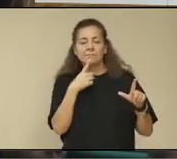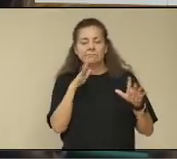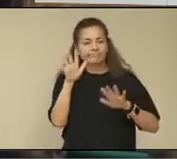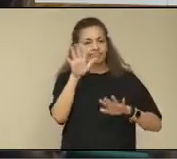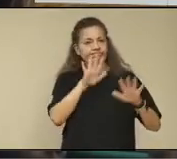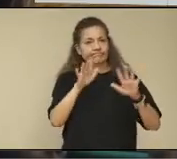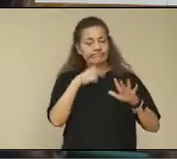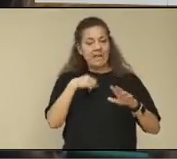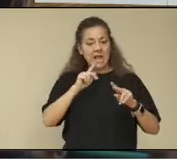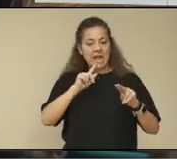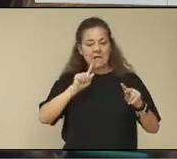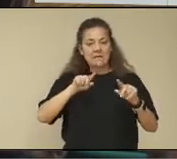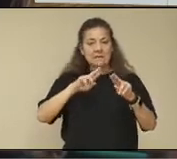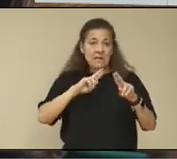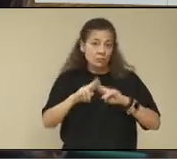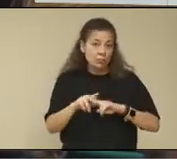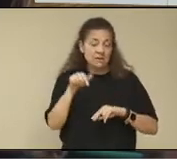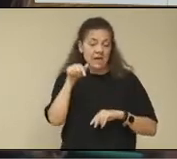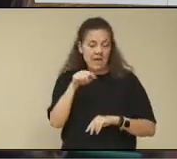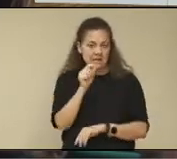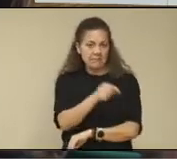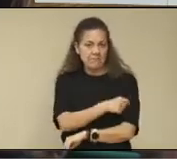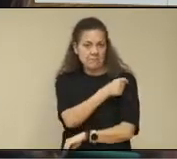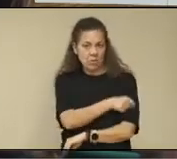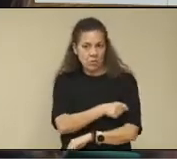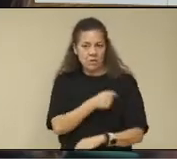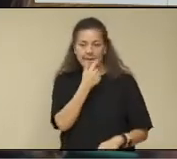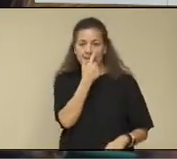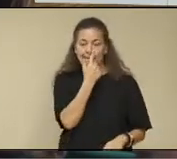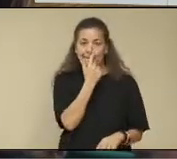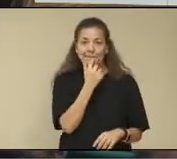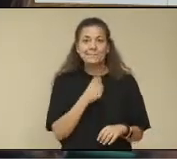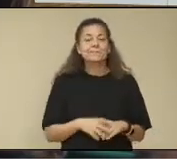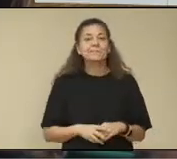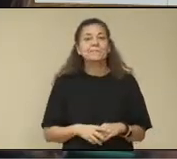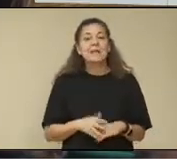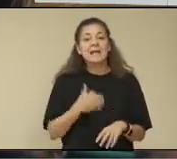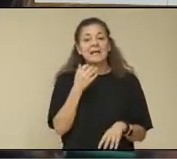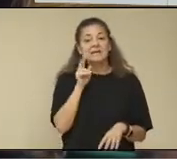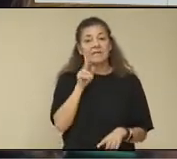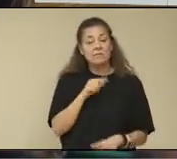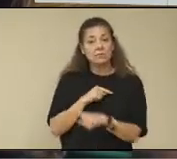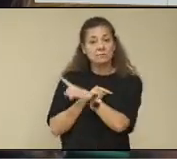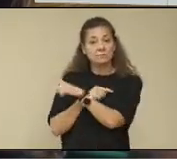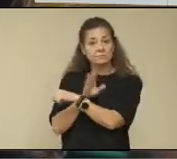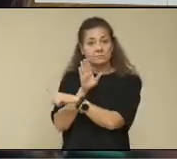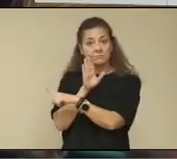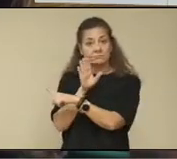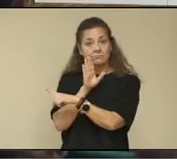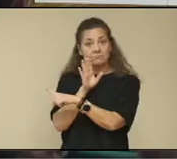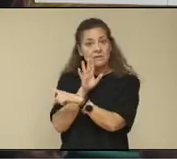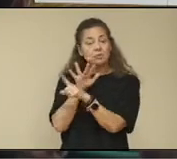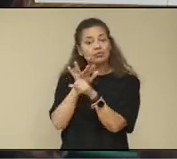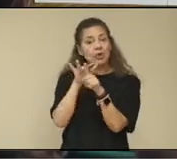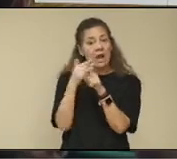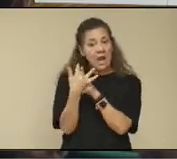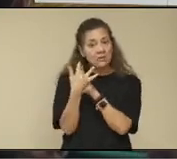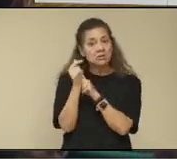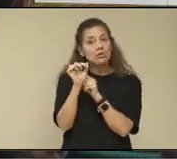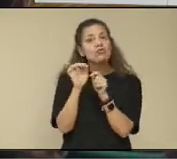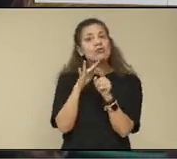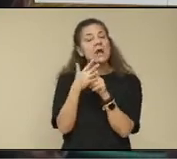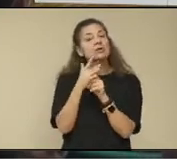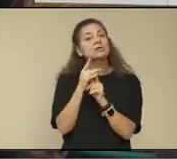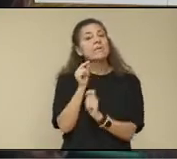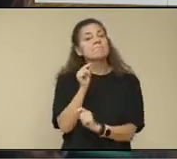tiene la respuesta a esta vacuna. Cuando miramos estos mismos casos, los casos de